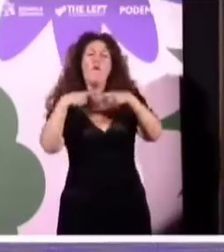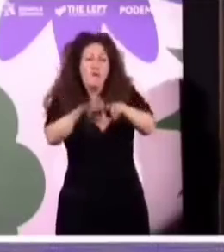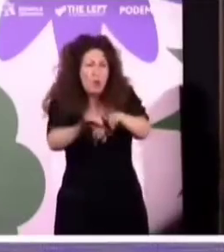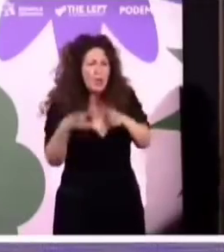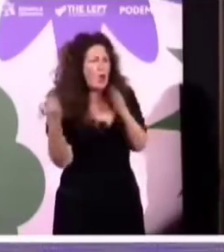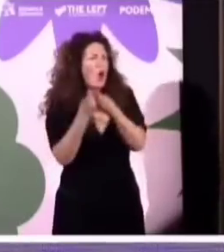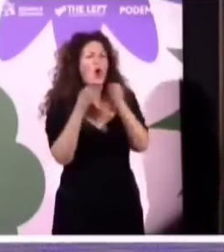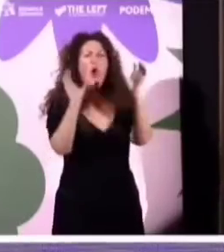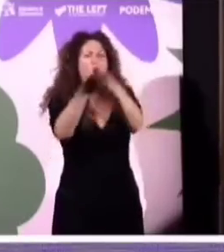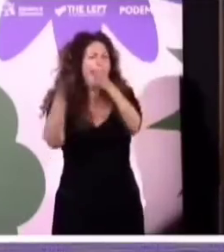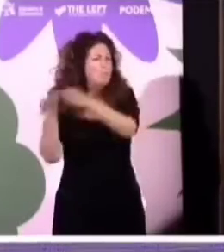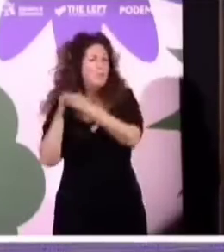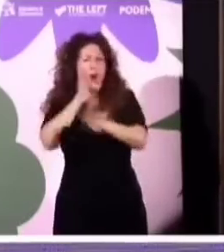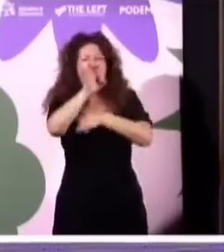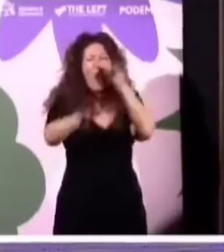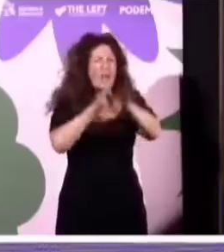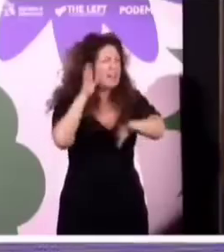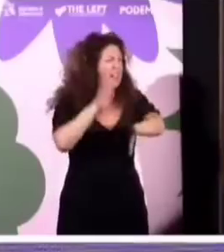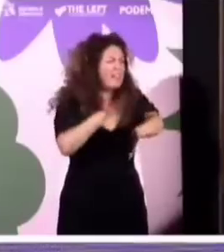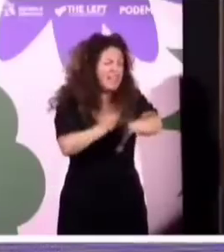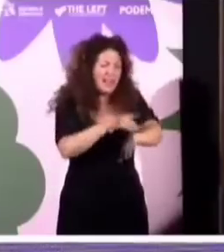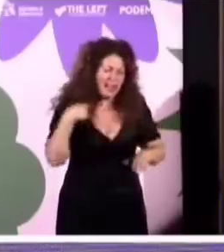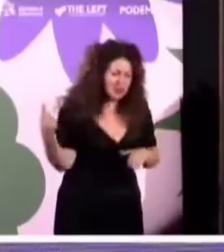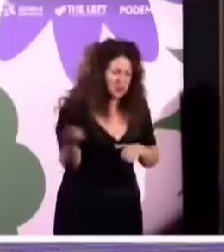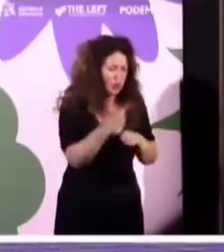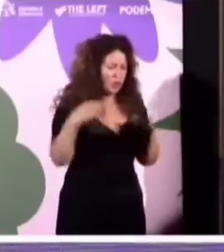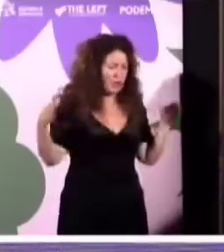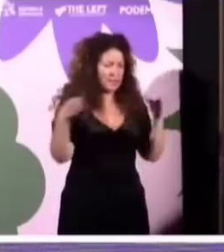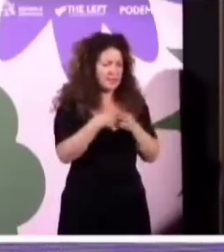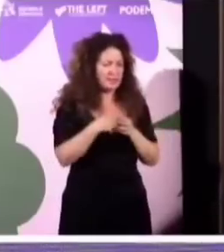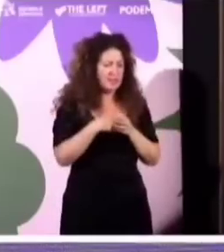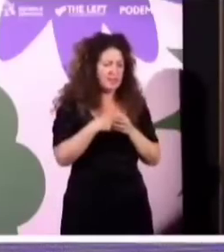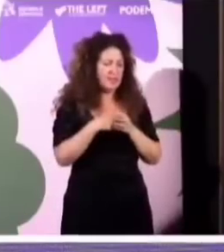con todas las organizaciones de izquierdas.